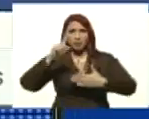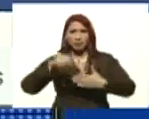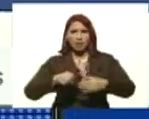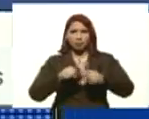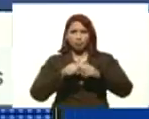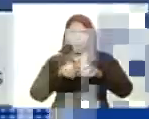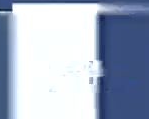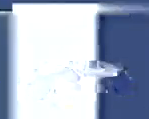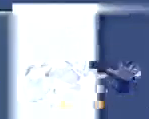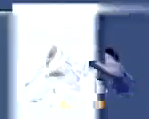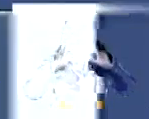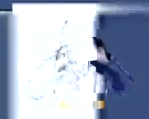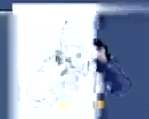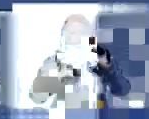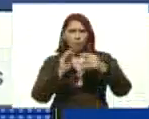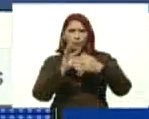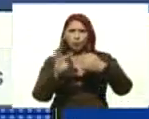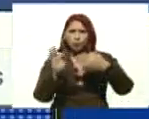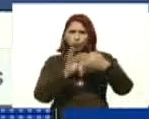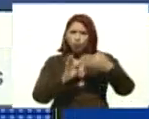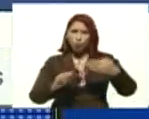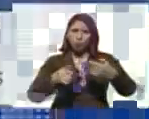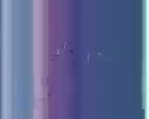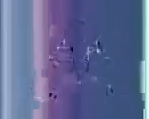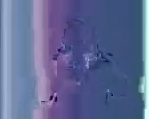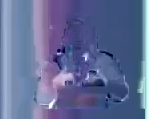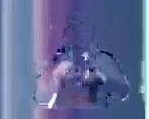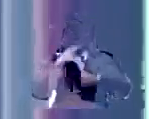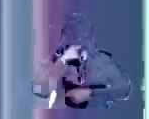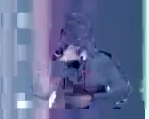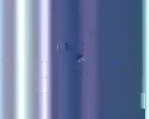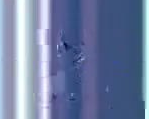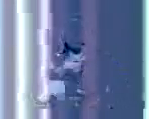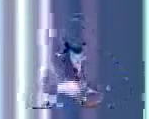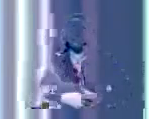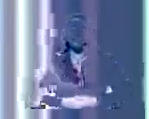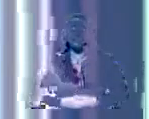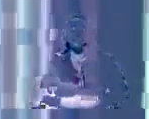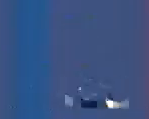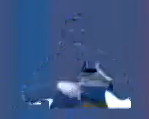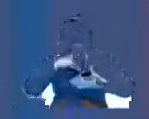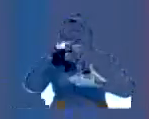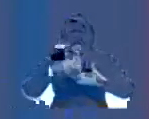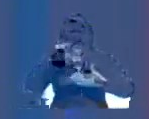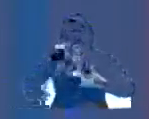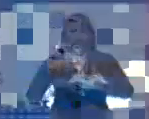expandirlo, atender lo que funcione, hermoso. El plan